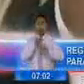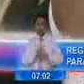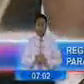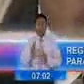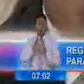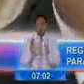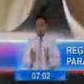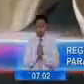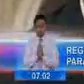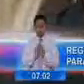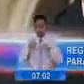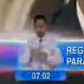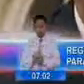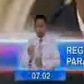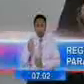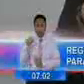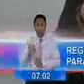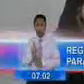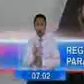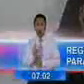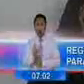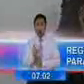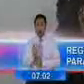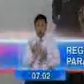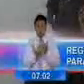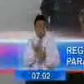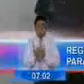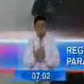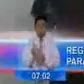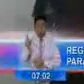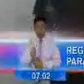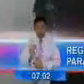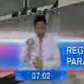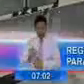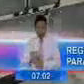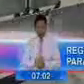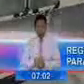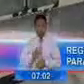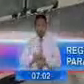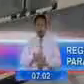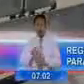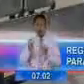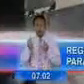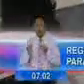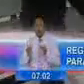la ciudadanía para que únicamente renueven su documento de identidad quienes realmente lo requieran, puesto que en